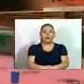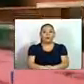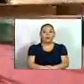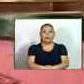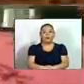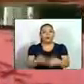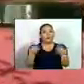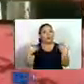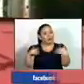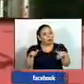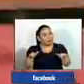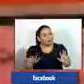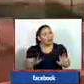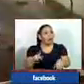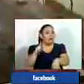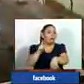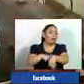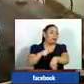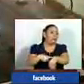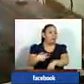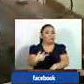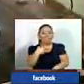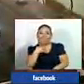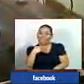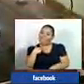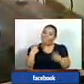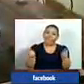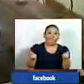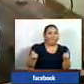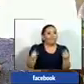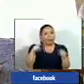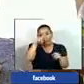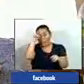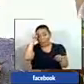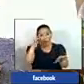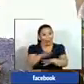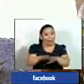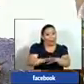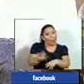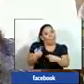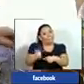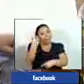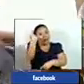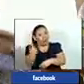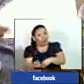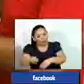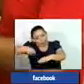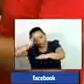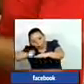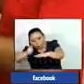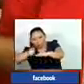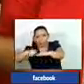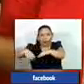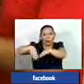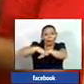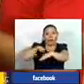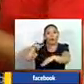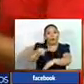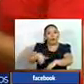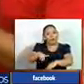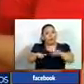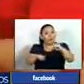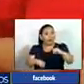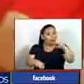Después de sufrir los estragos de la crisis económica por la pandemia, productores artesanales de zapatos en el occidente del país,